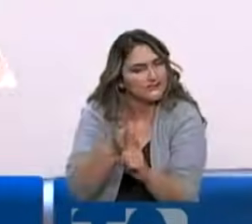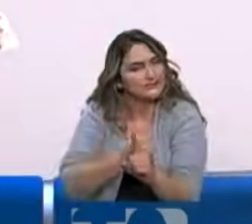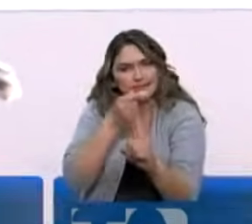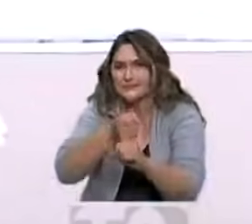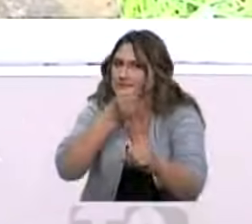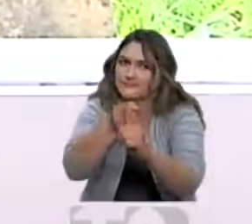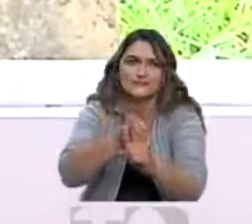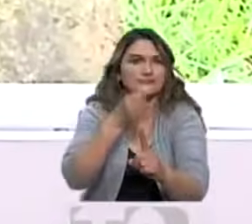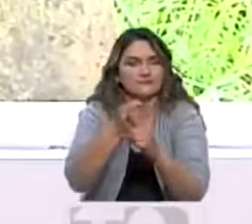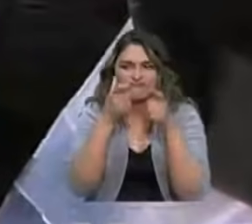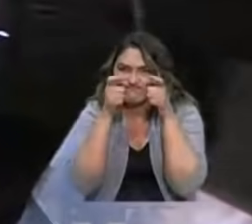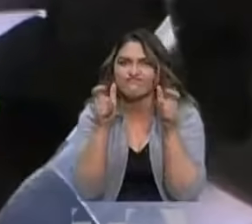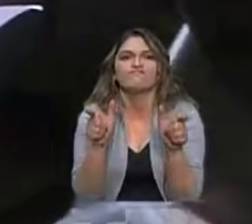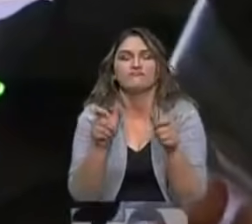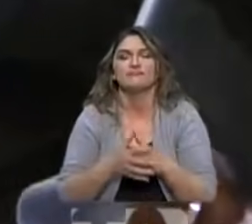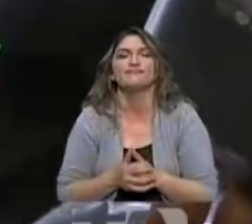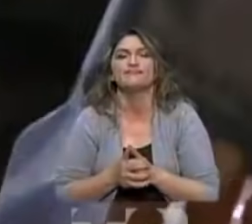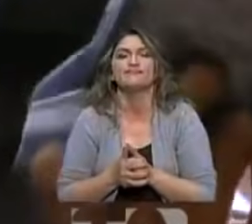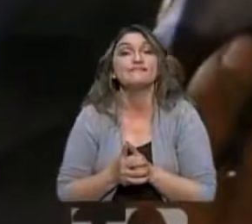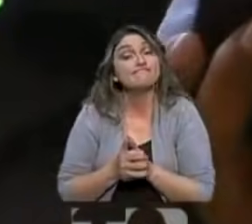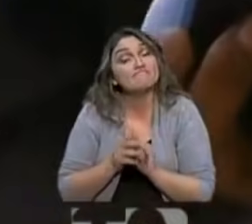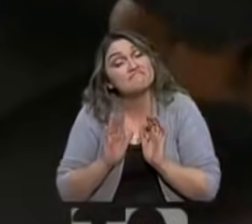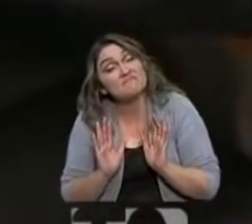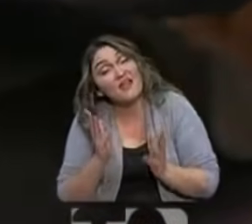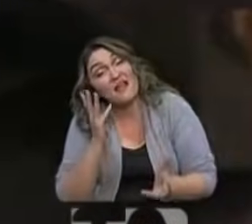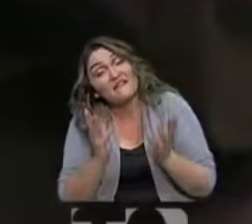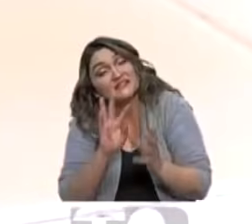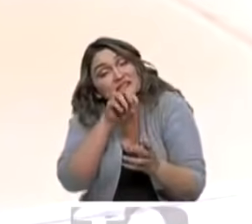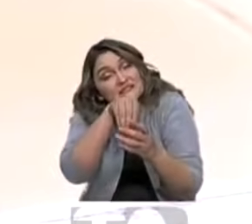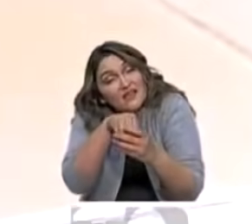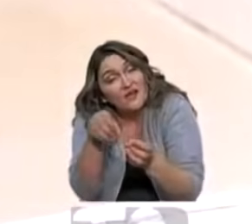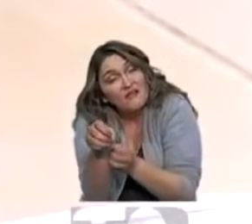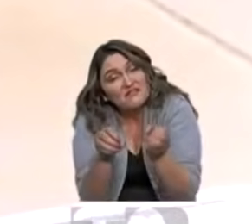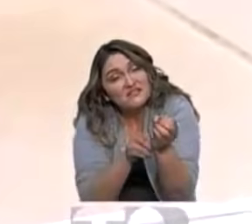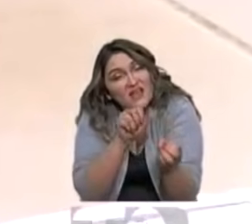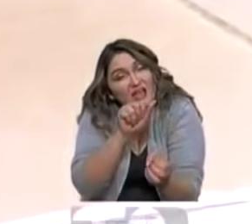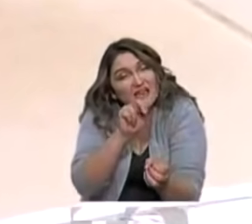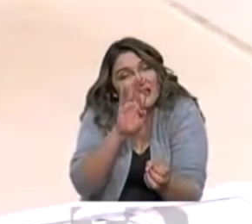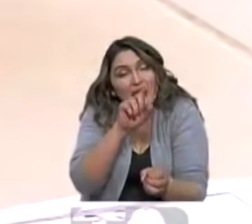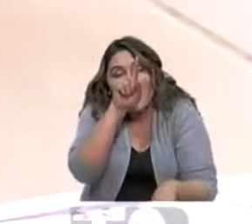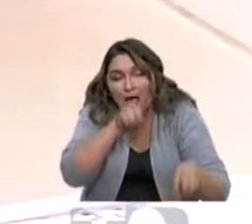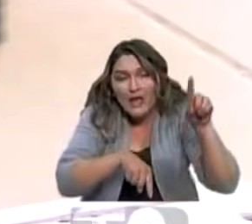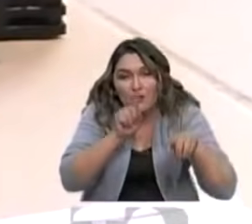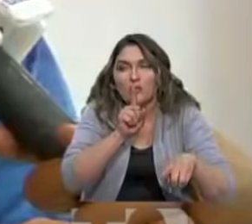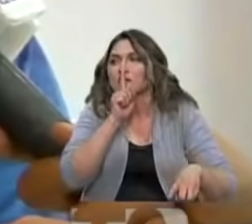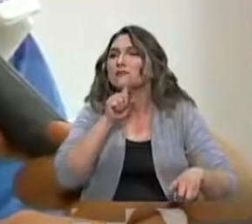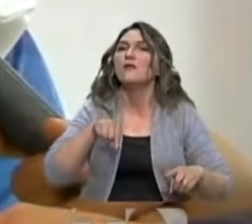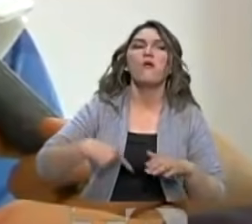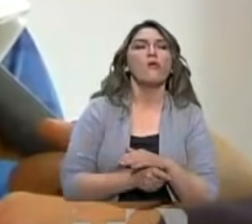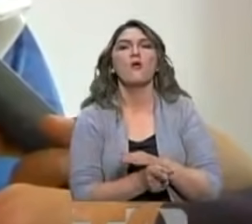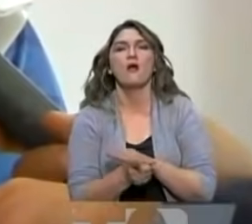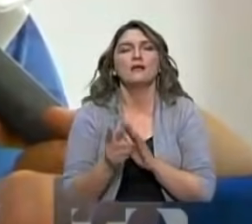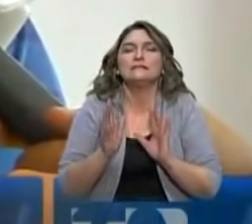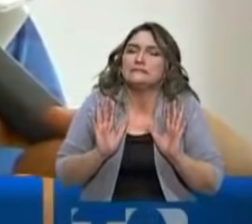por eso no descartan la posibilidad de que personas internas de la entidad hayan colaborado para que el sistema sea vulnerado hay que